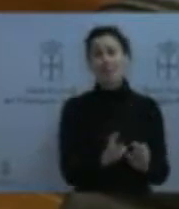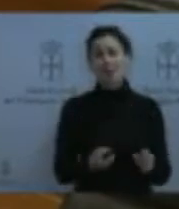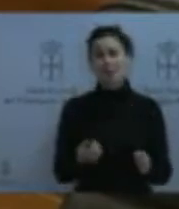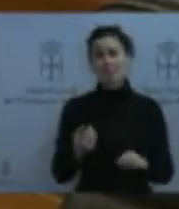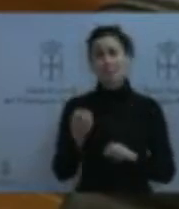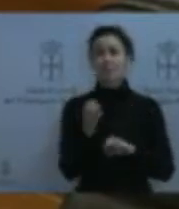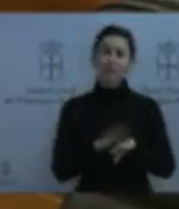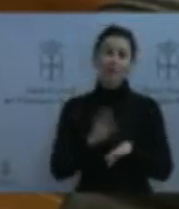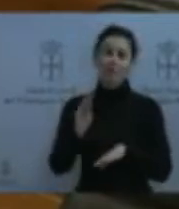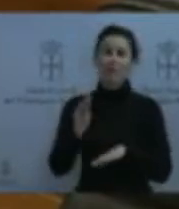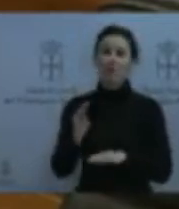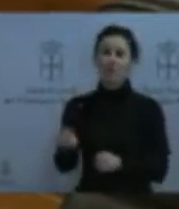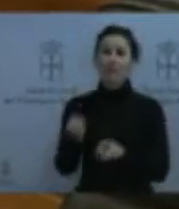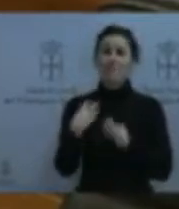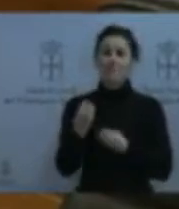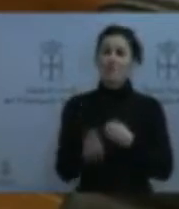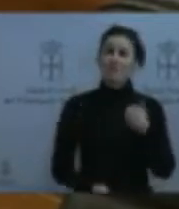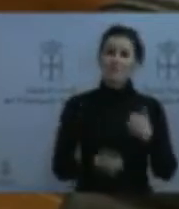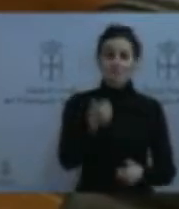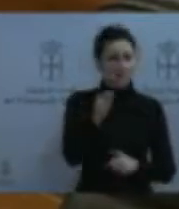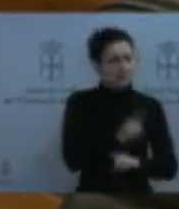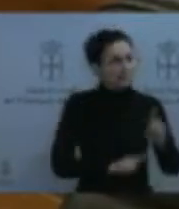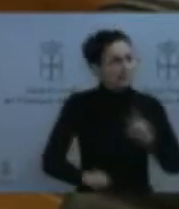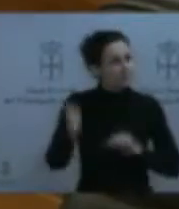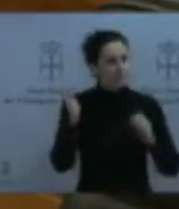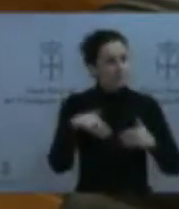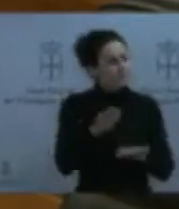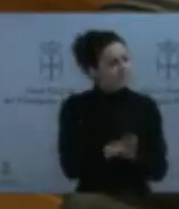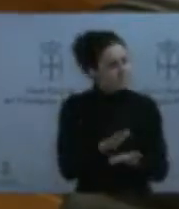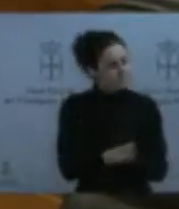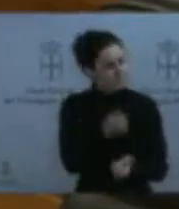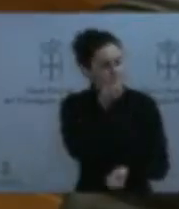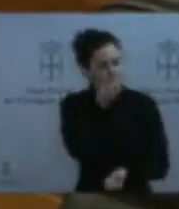no hay ningún problema en tomar todas las prevenciones y toda la información que resulte necesaria. Muchas gracias.